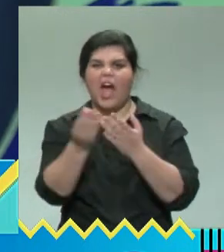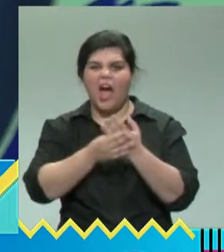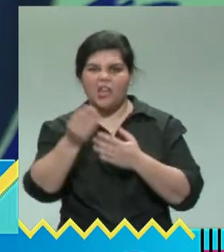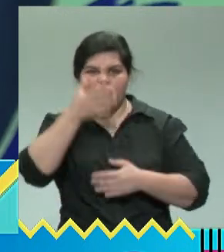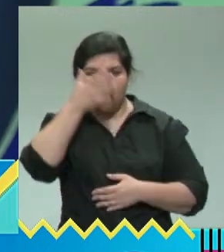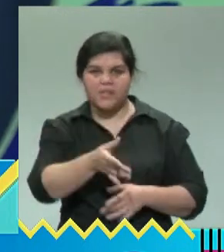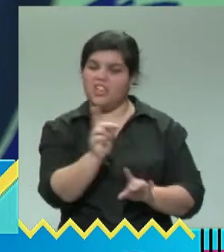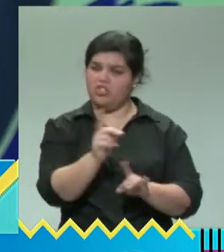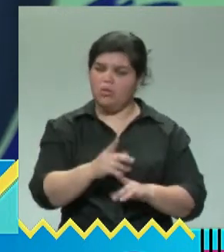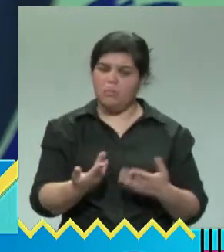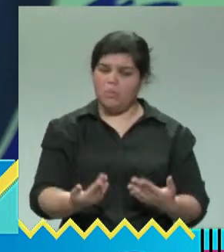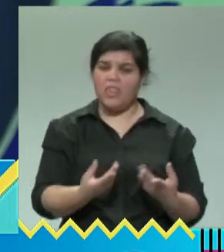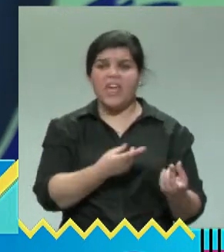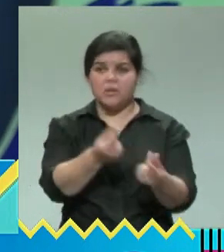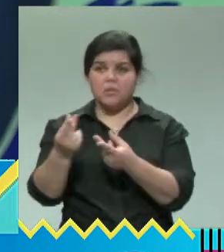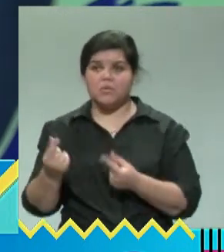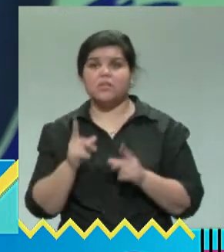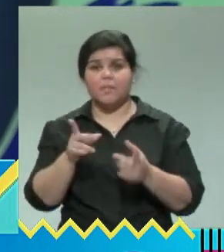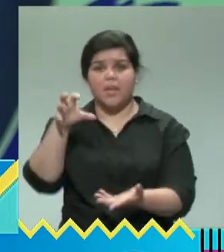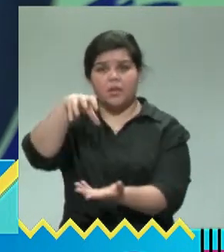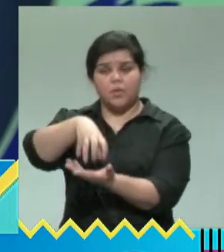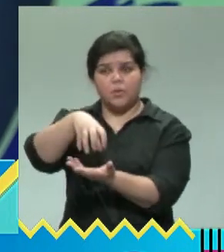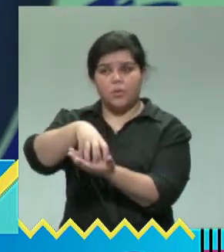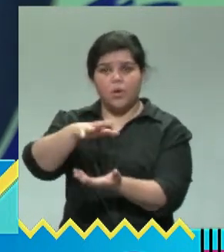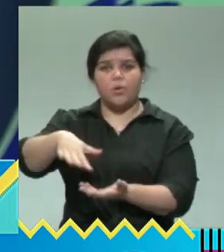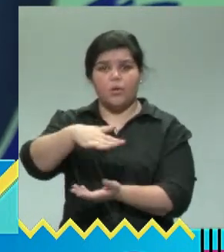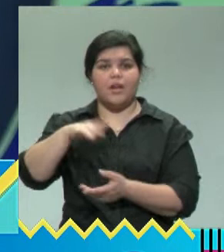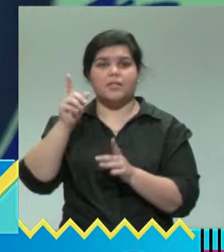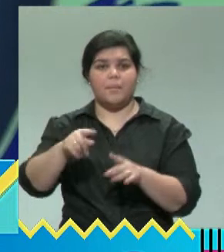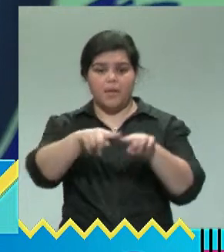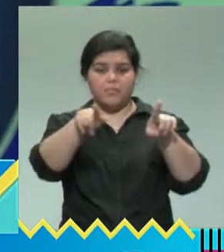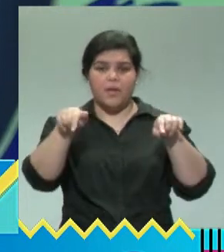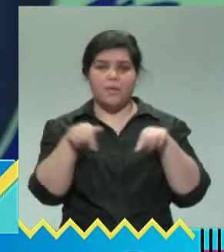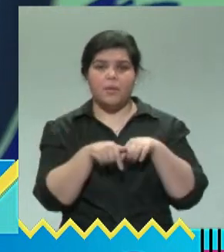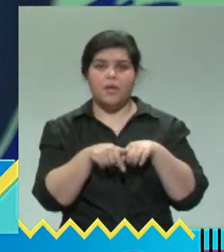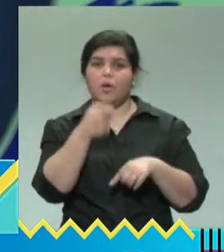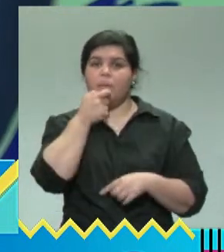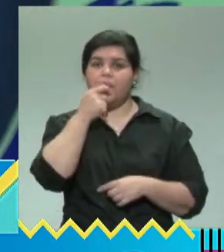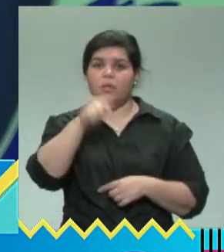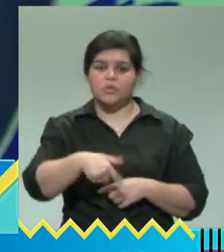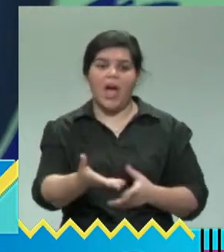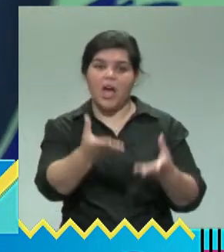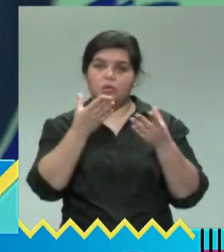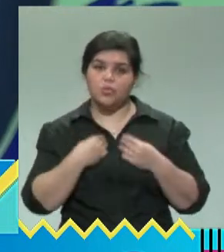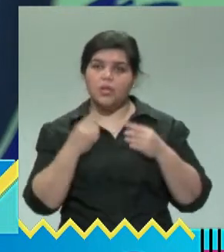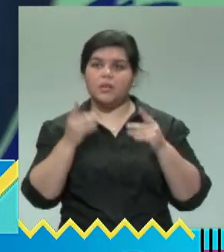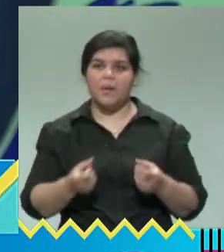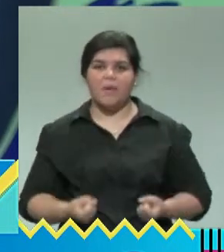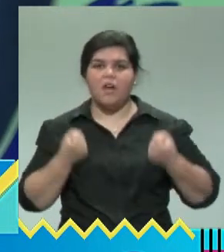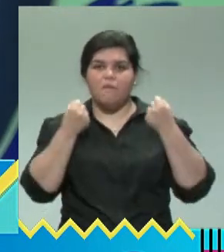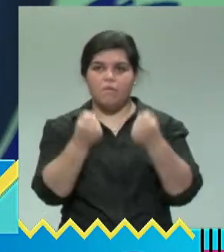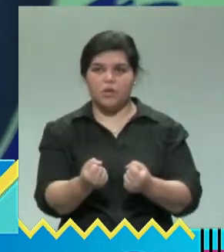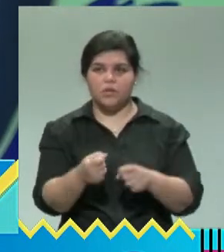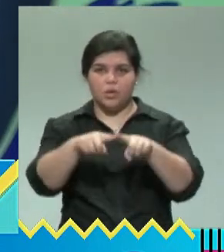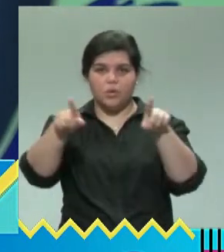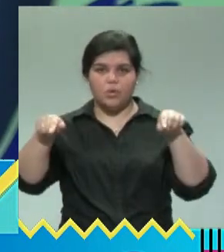y puede comprarlo. Y también puede ir a recursos naturales, al vivero de la provincia, eso nos ayuda, nos colabora para fortalecer nuestra herramienta. Esto en el vivero